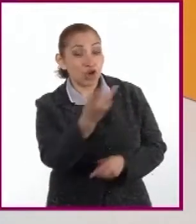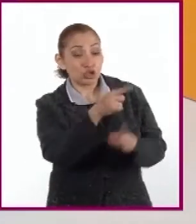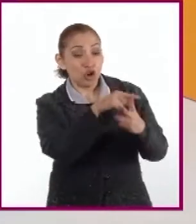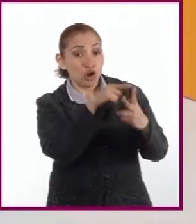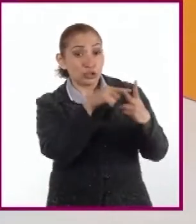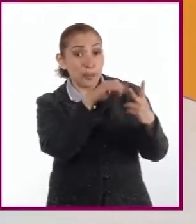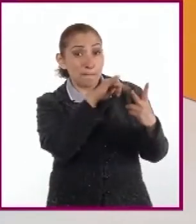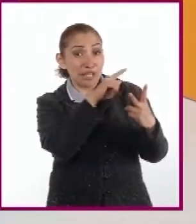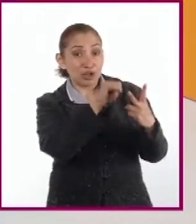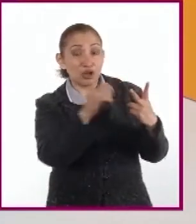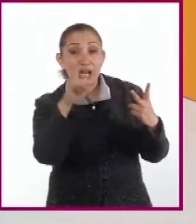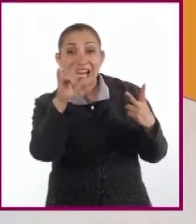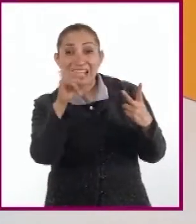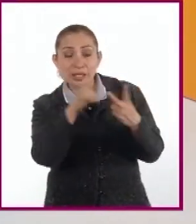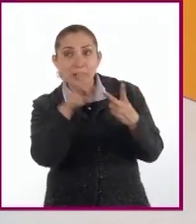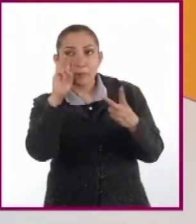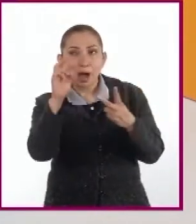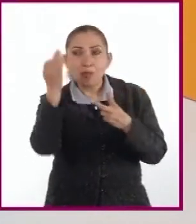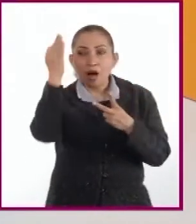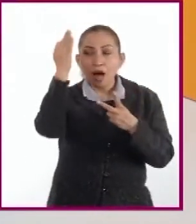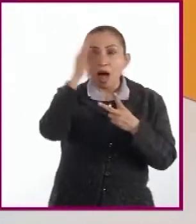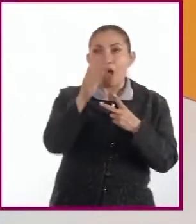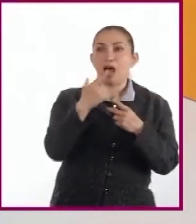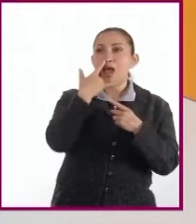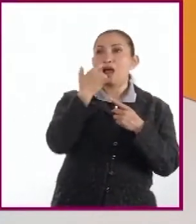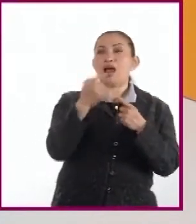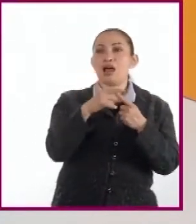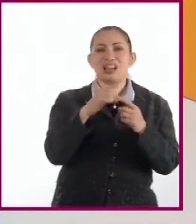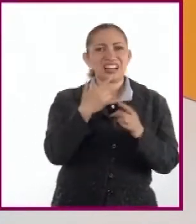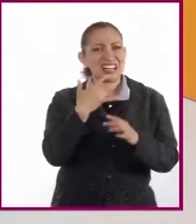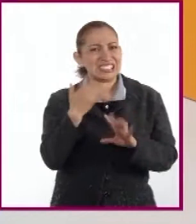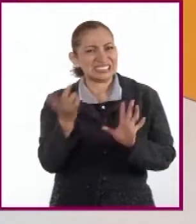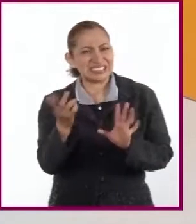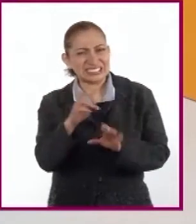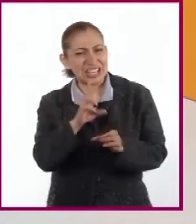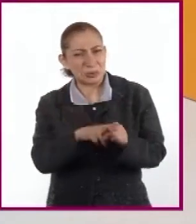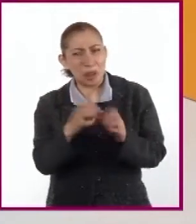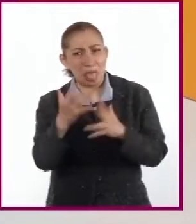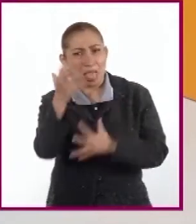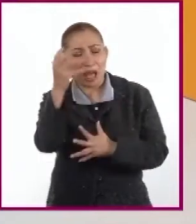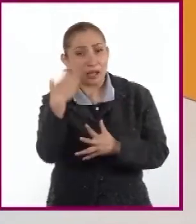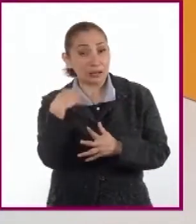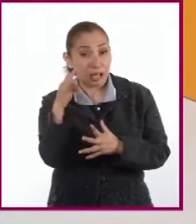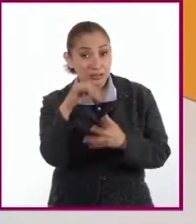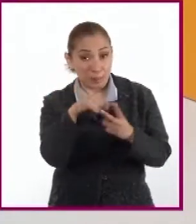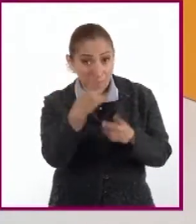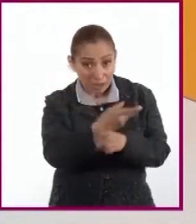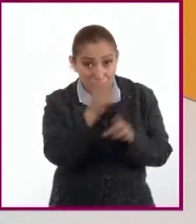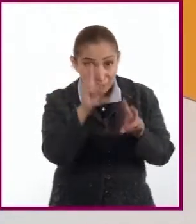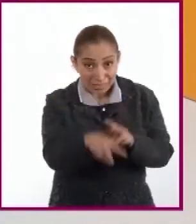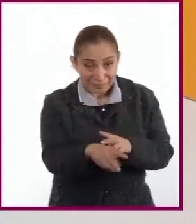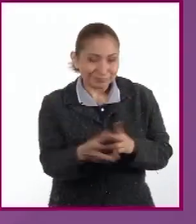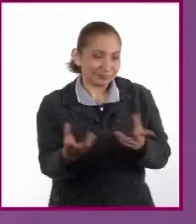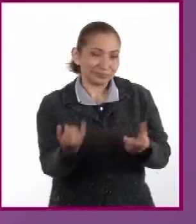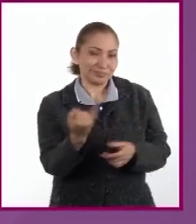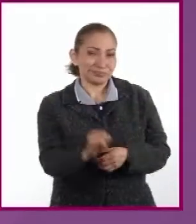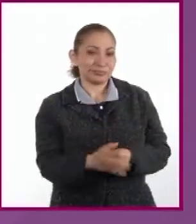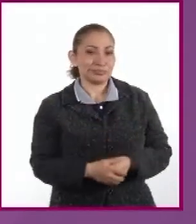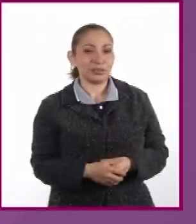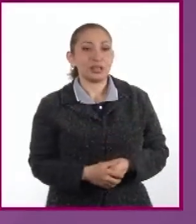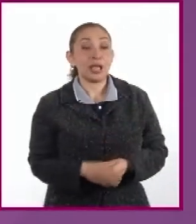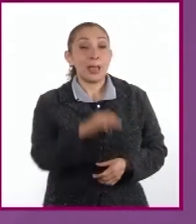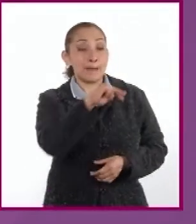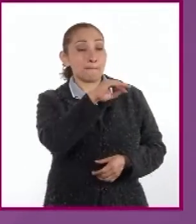retoman elementos fantásticos, sobrenaturales, es decir, sería improbable que sucedieran así.